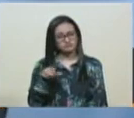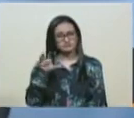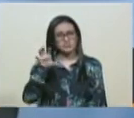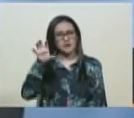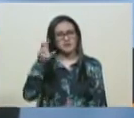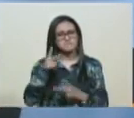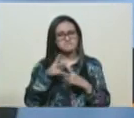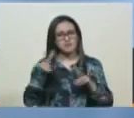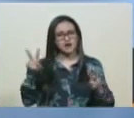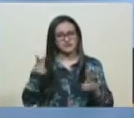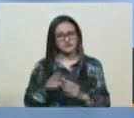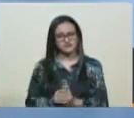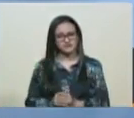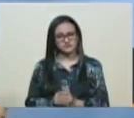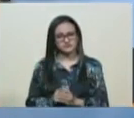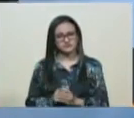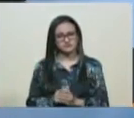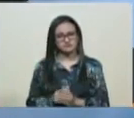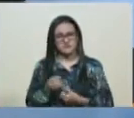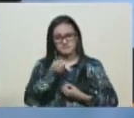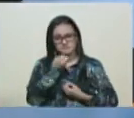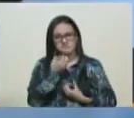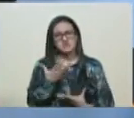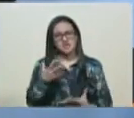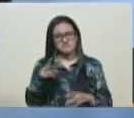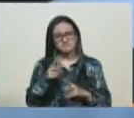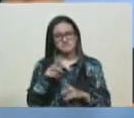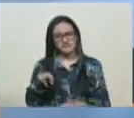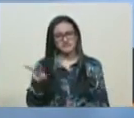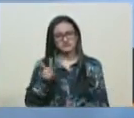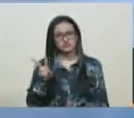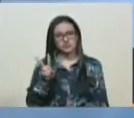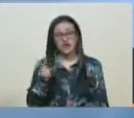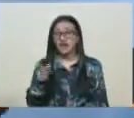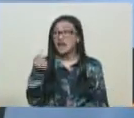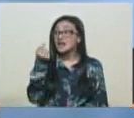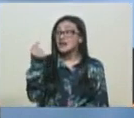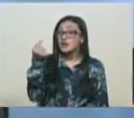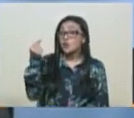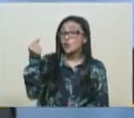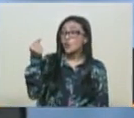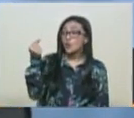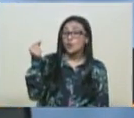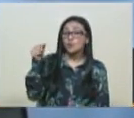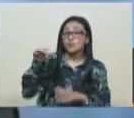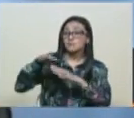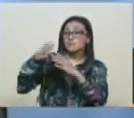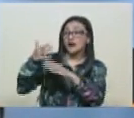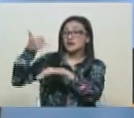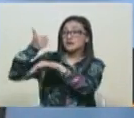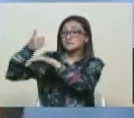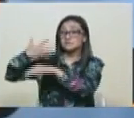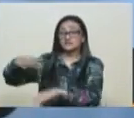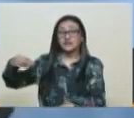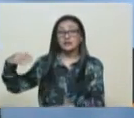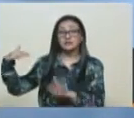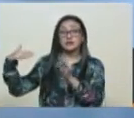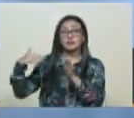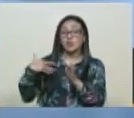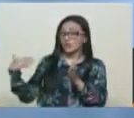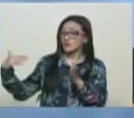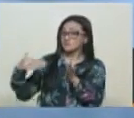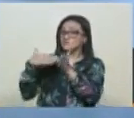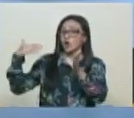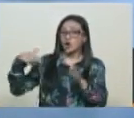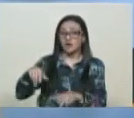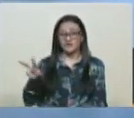país es un país de bien, y mal puede ningún líder del mundo venir a cuestionar nuestra democracia, venir a cuestionar